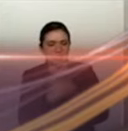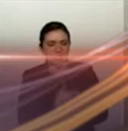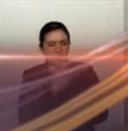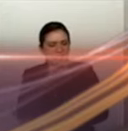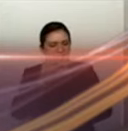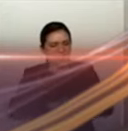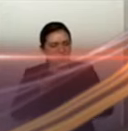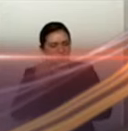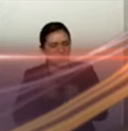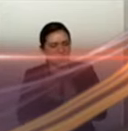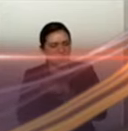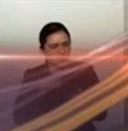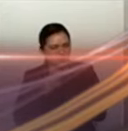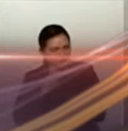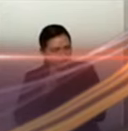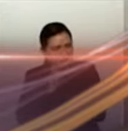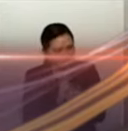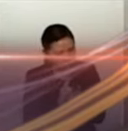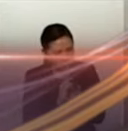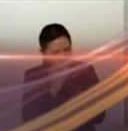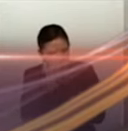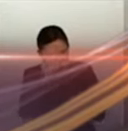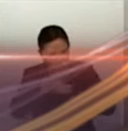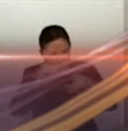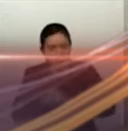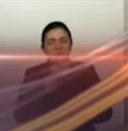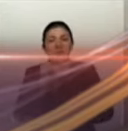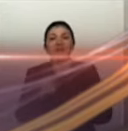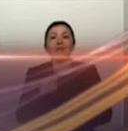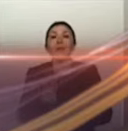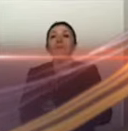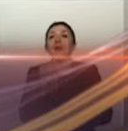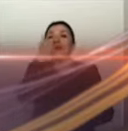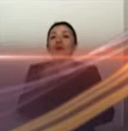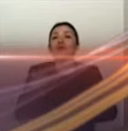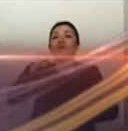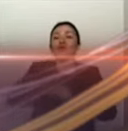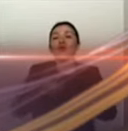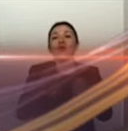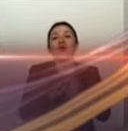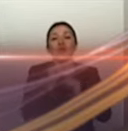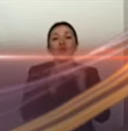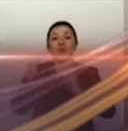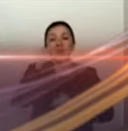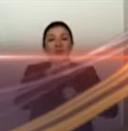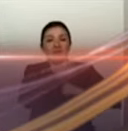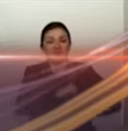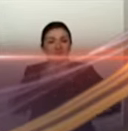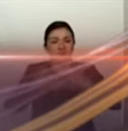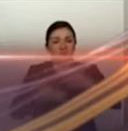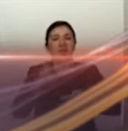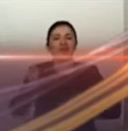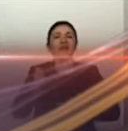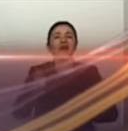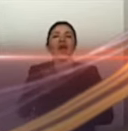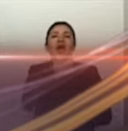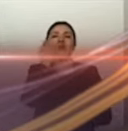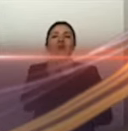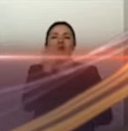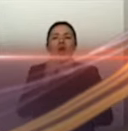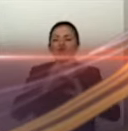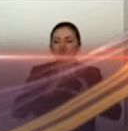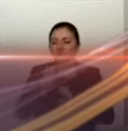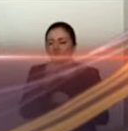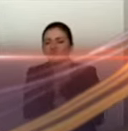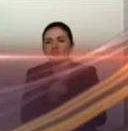la marihuana, en varias cosas, ¿eh? Bueno, pero dicho lo anterior, a ver, uno, yo nunca le llevé un recado al